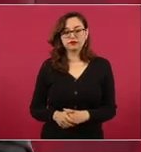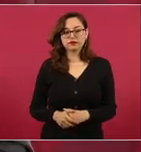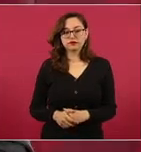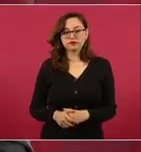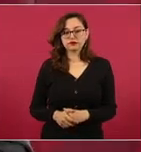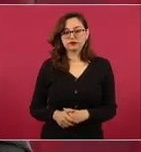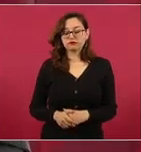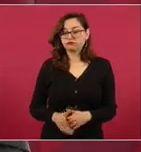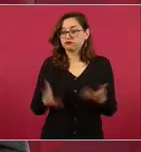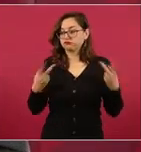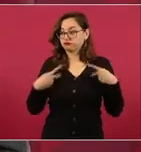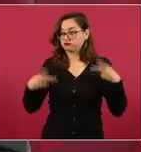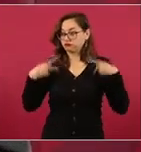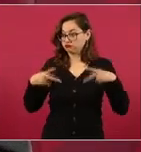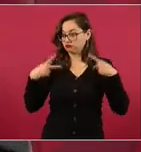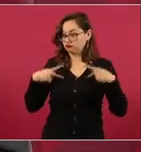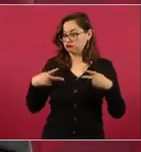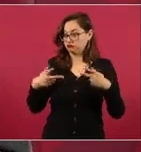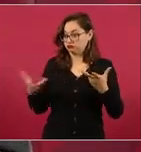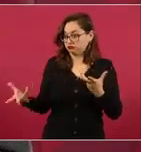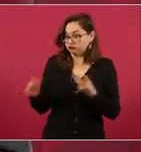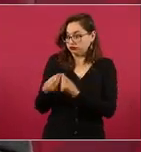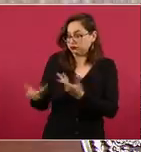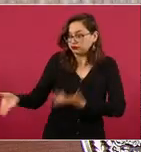¿Tiene cercanía con el pueblo?